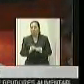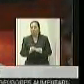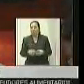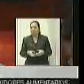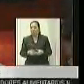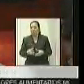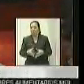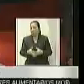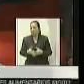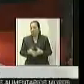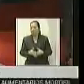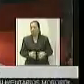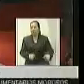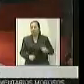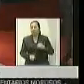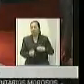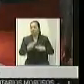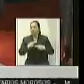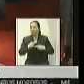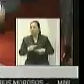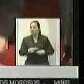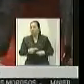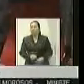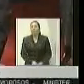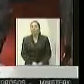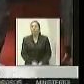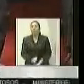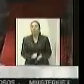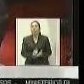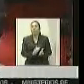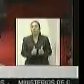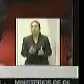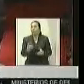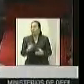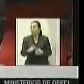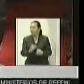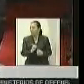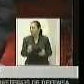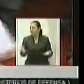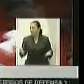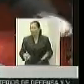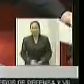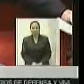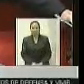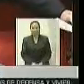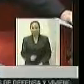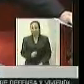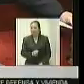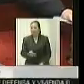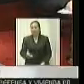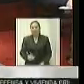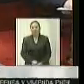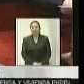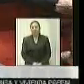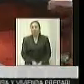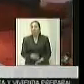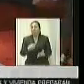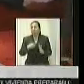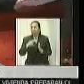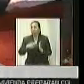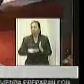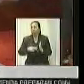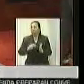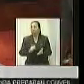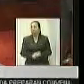la Convención Americana de Derechos Humanos, y eso es vinculante, y que me diga si no es vinculante o no, porque si me dice que no, habrá que revisar